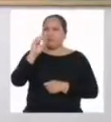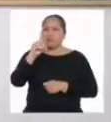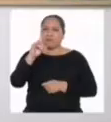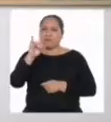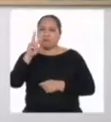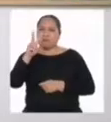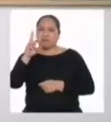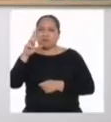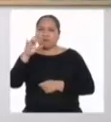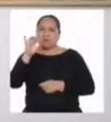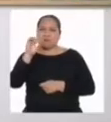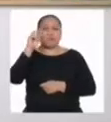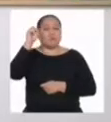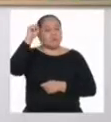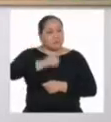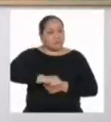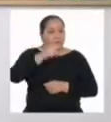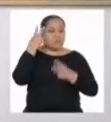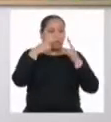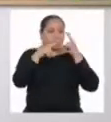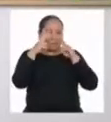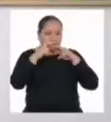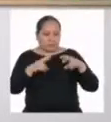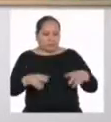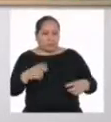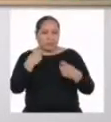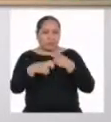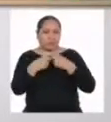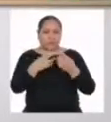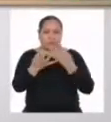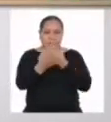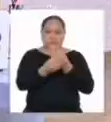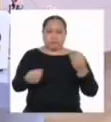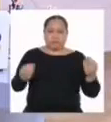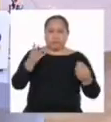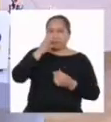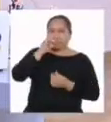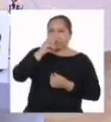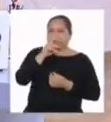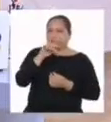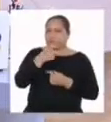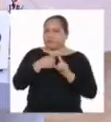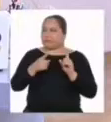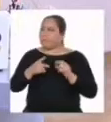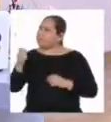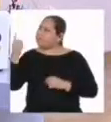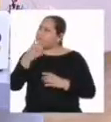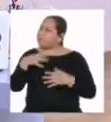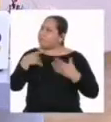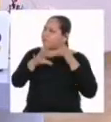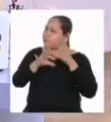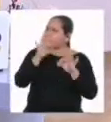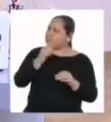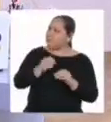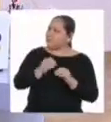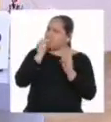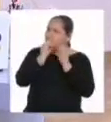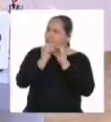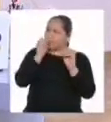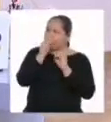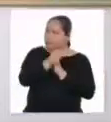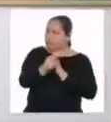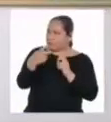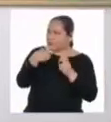analizaremos algunas situaciones que generan problemáticas de pérdida de biodiversidad. ¿Y podremos encontrar acciones para afrontar